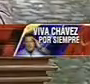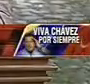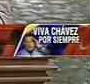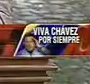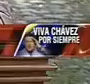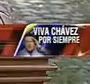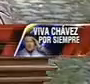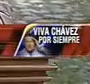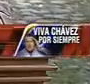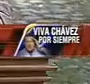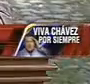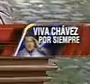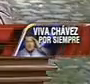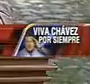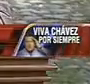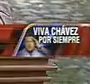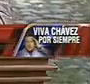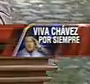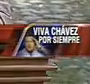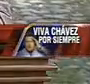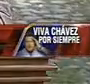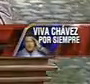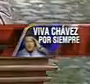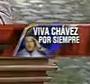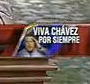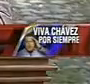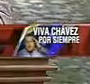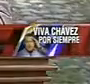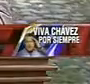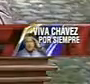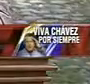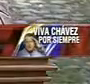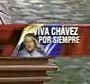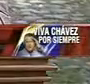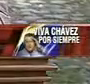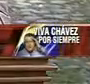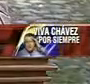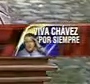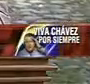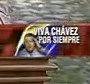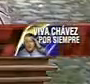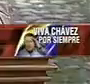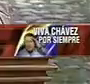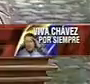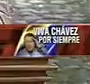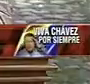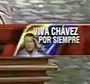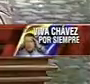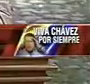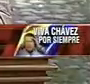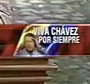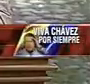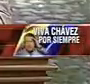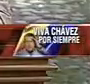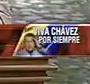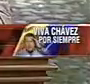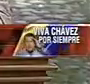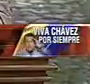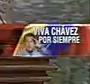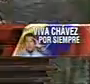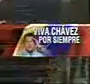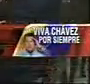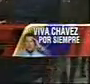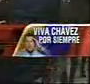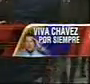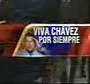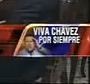lamentable fallecimiento del excelentísimo señor Hugo Rafael Chávez Frías, presidente de la República Bolivariana de Venezuela. Le ruego aceptar en nombre del gobierno